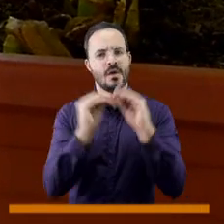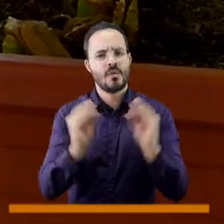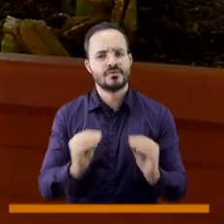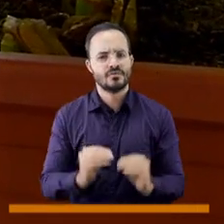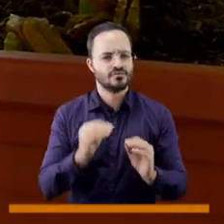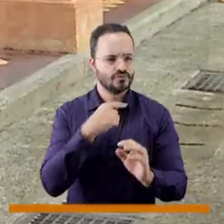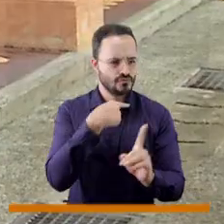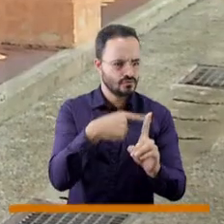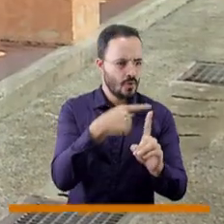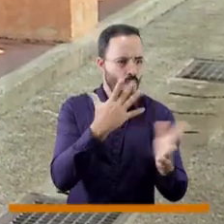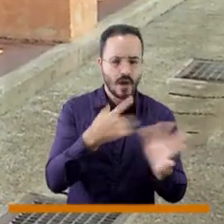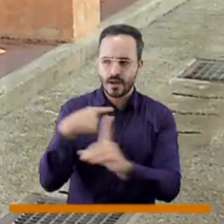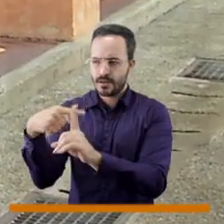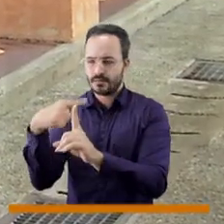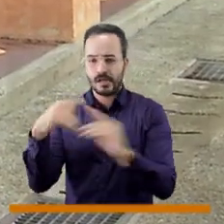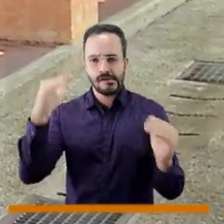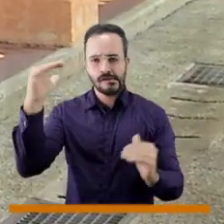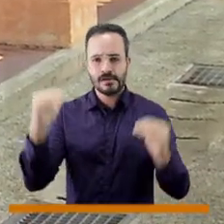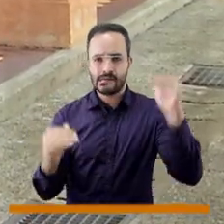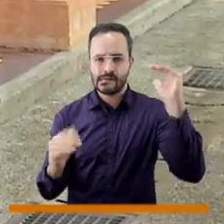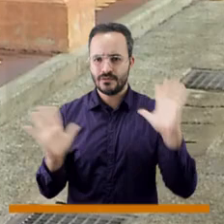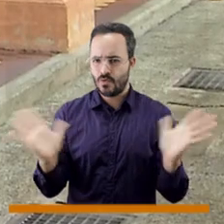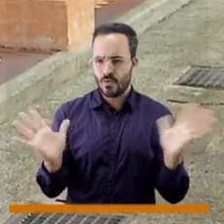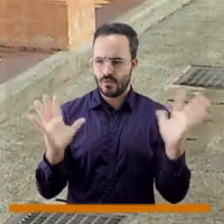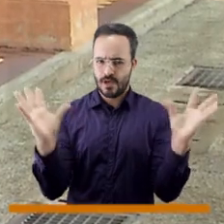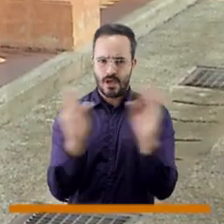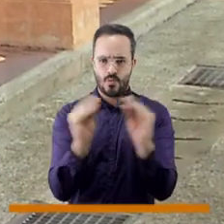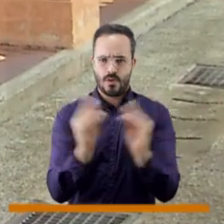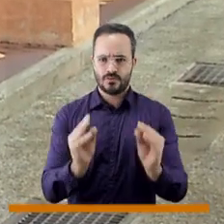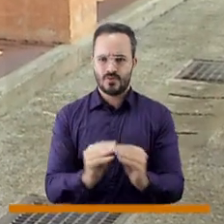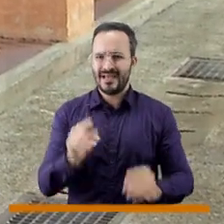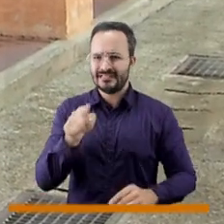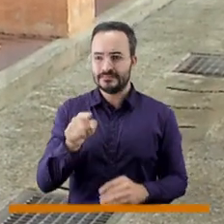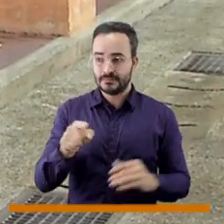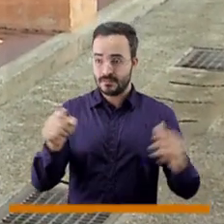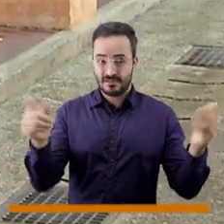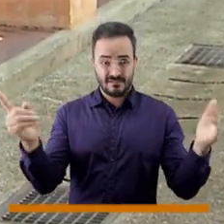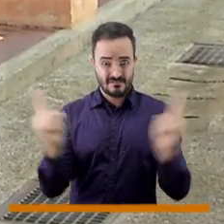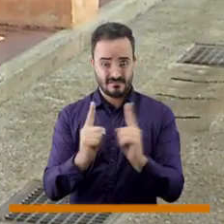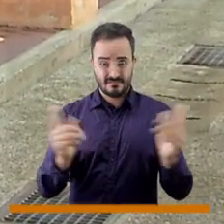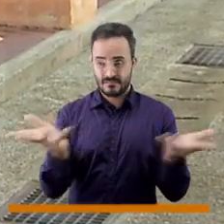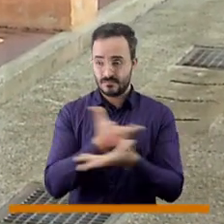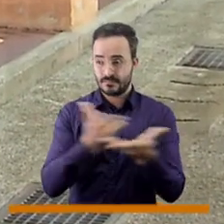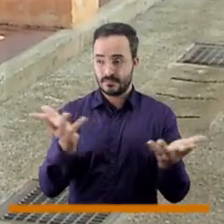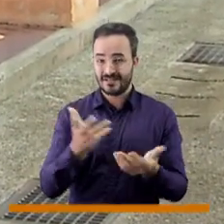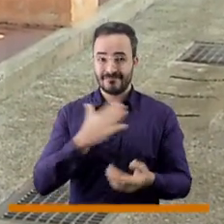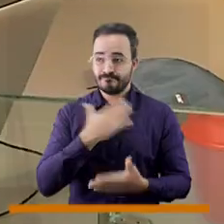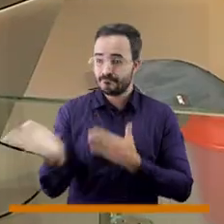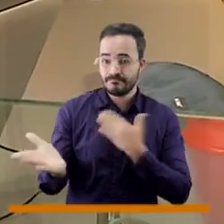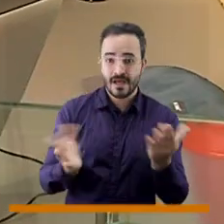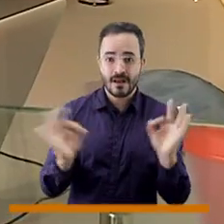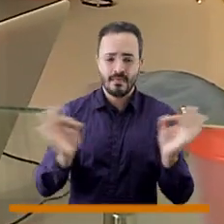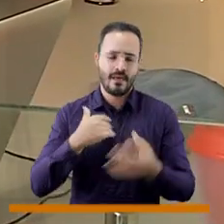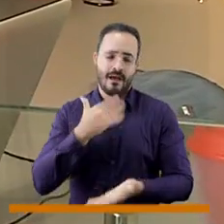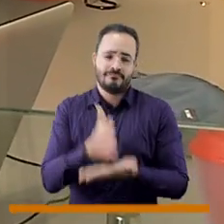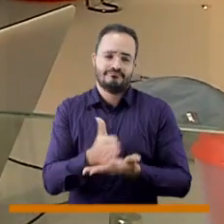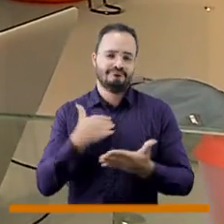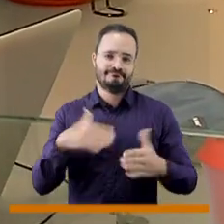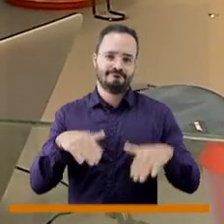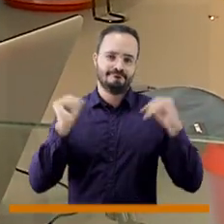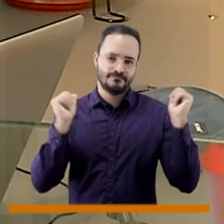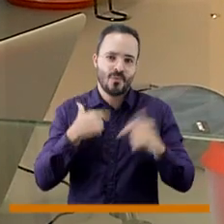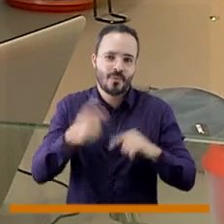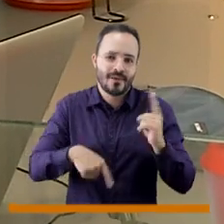mutuos, porque las mismas partes buscan sus fórmulas de acuerdo, entonces no podemos hacer, digamos, esta intervención.